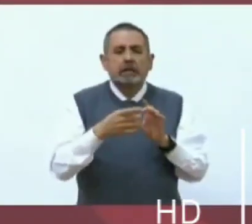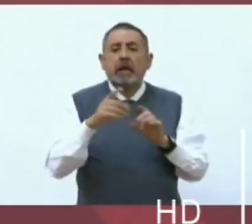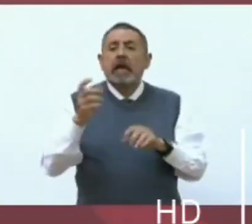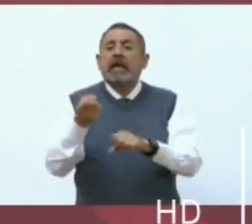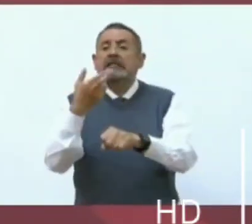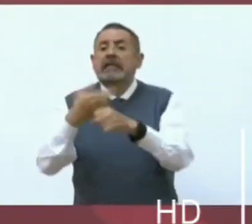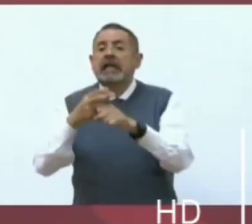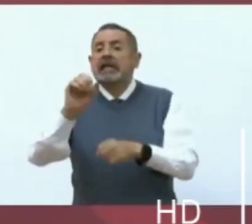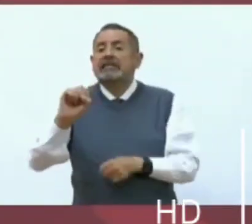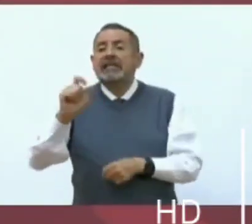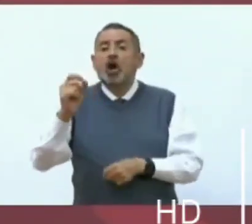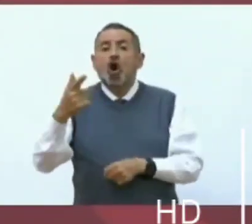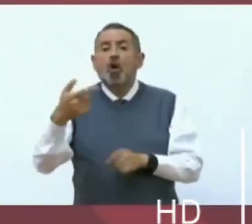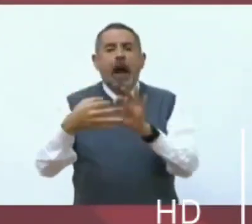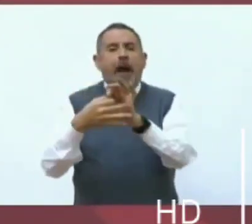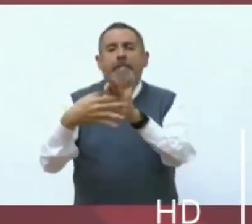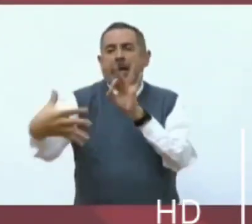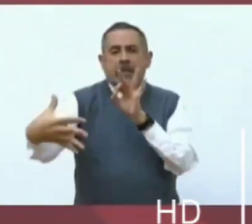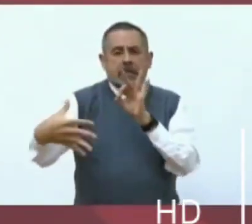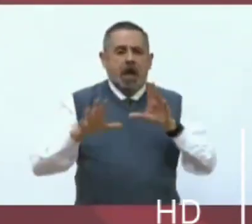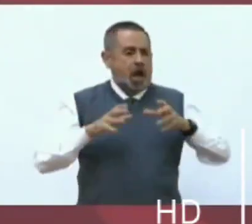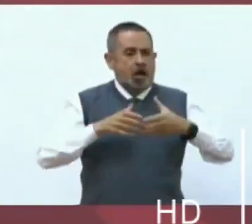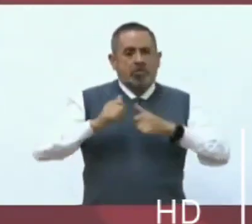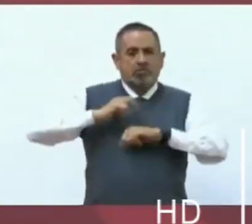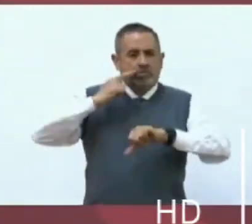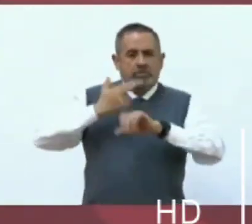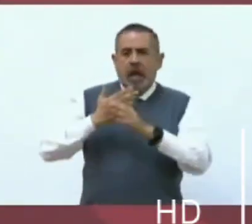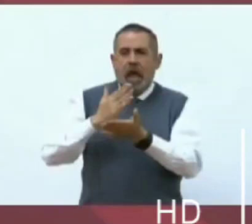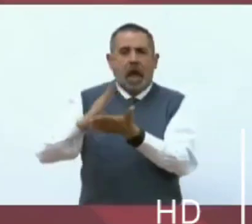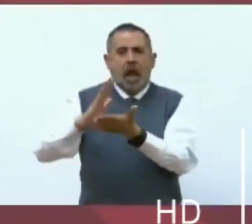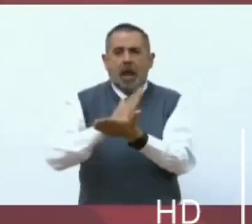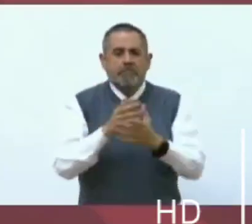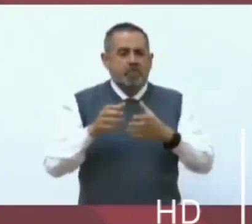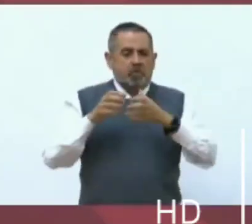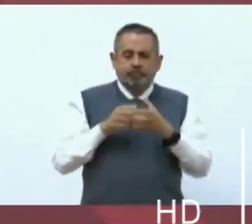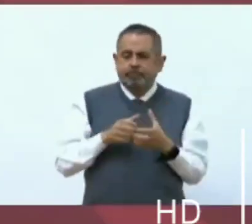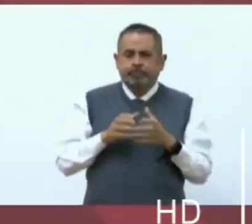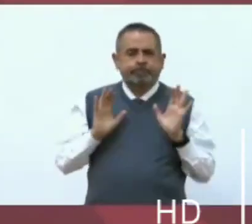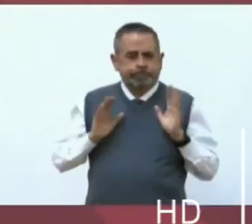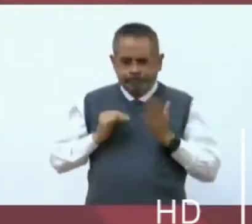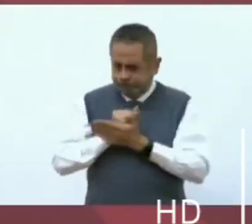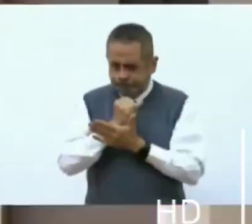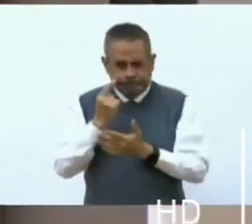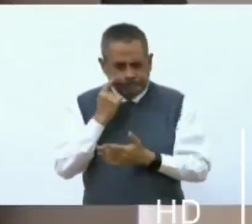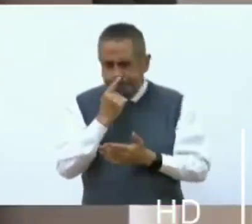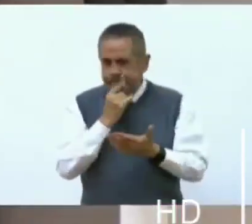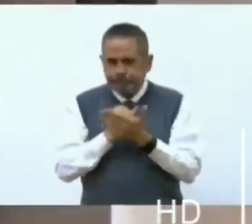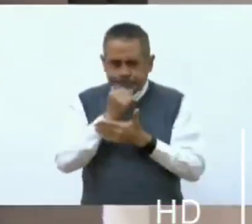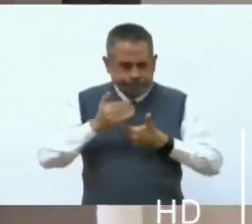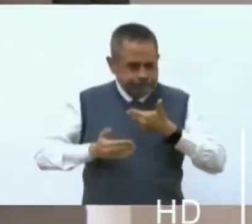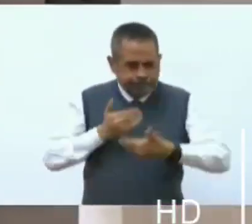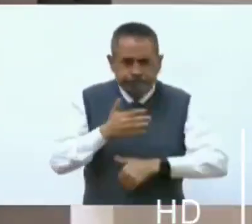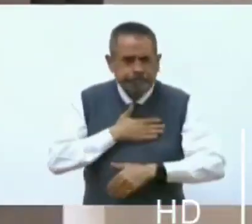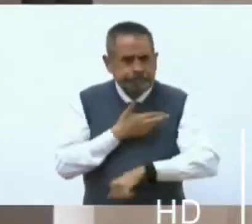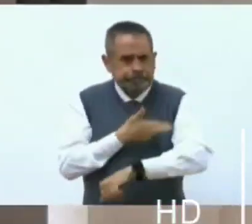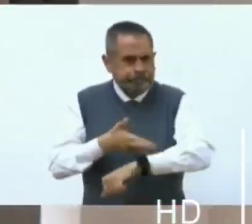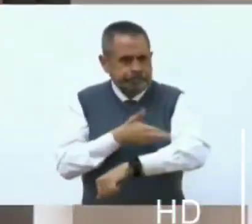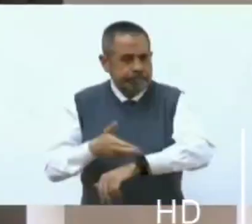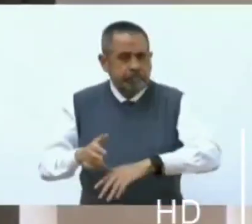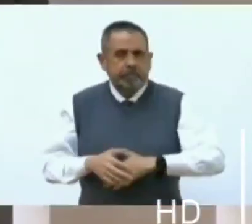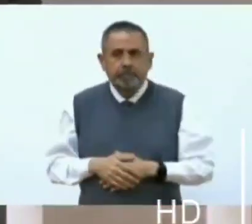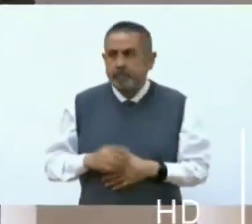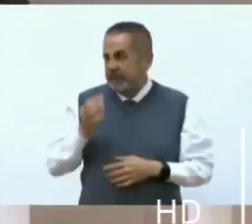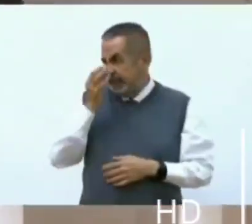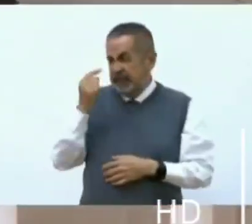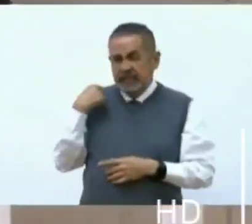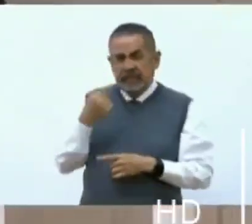Secretaría de Gobernación para convertirnos en un órgano público descentralizado. En los últimos